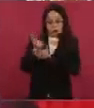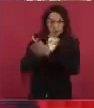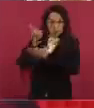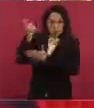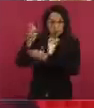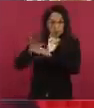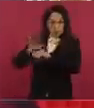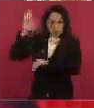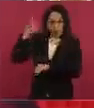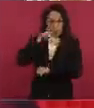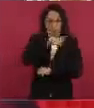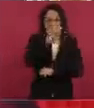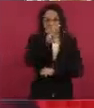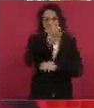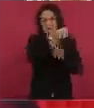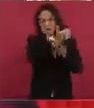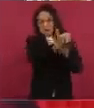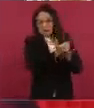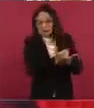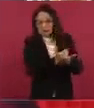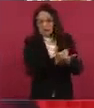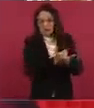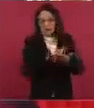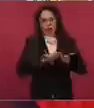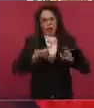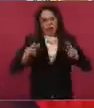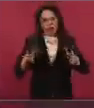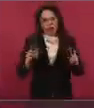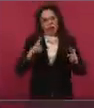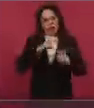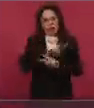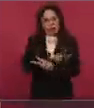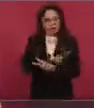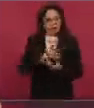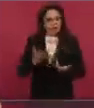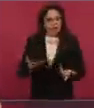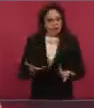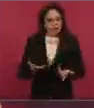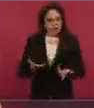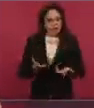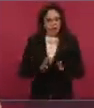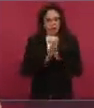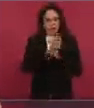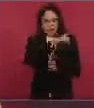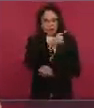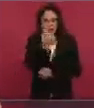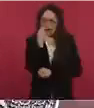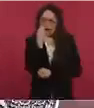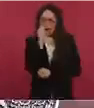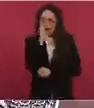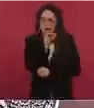Y eso es lo que se está haciendo, que no los engañen.